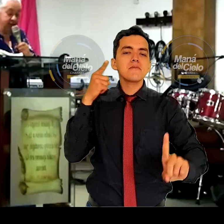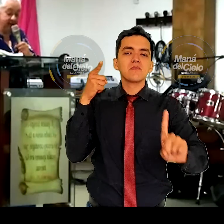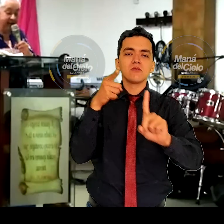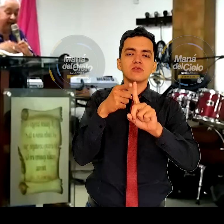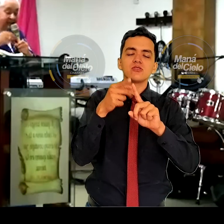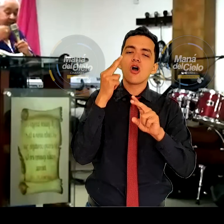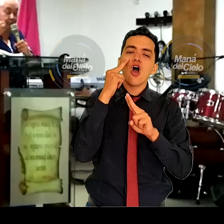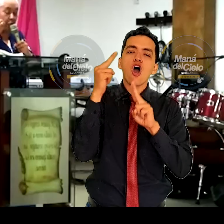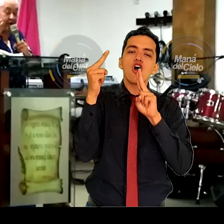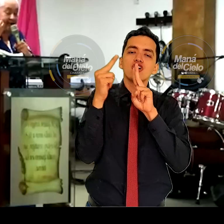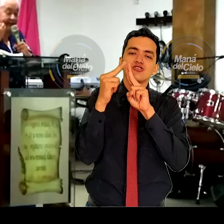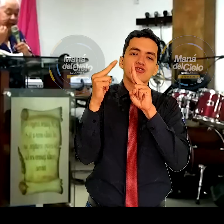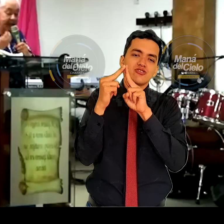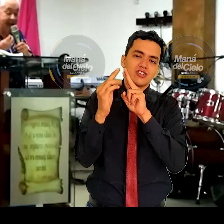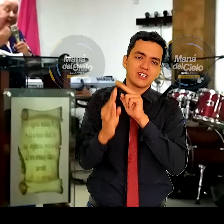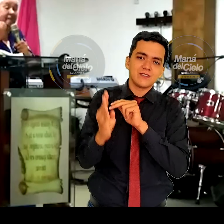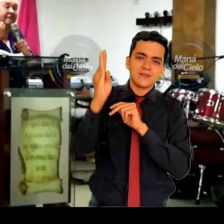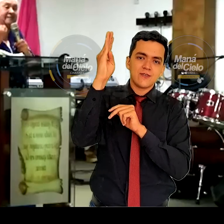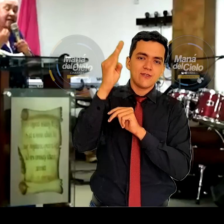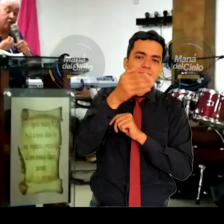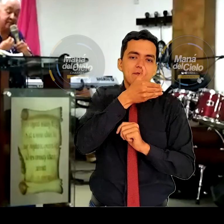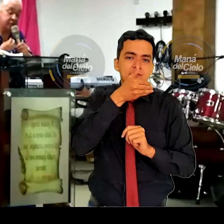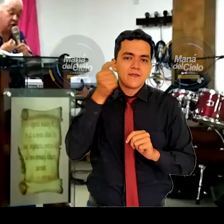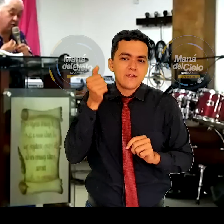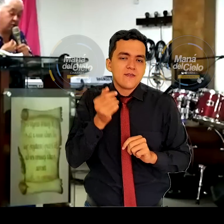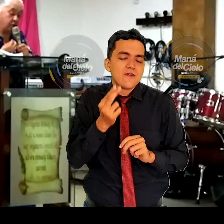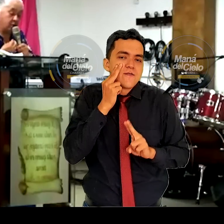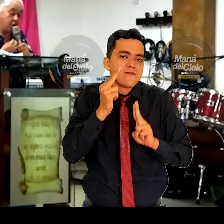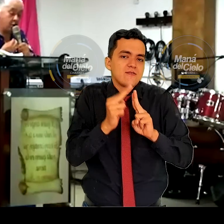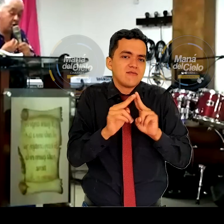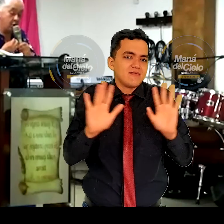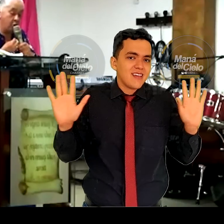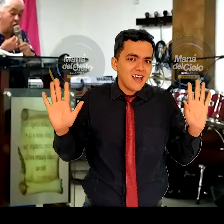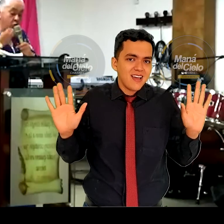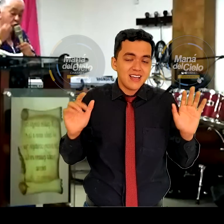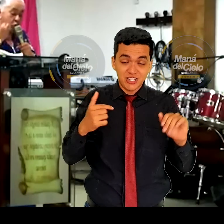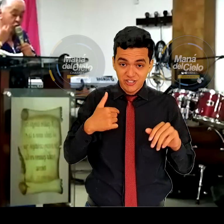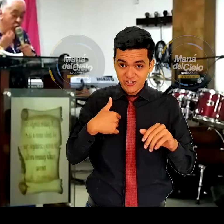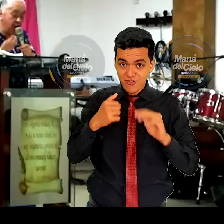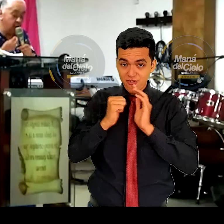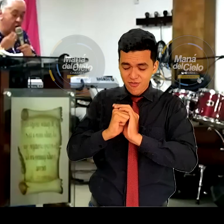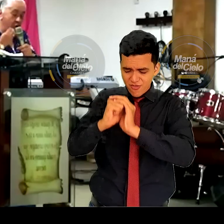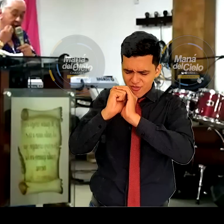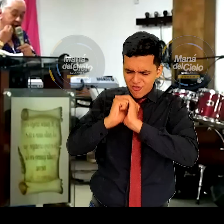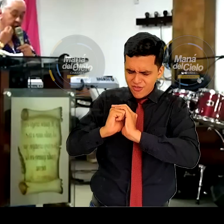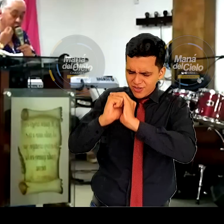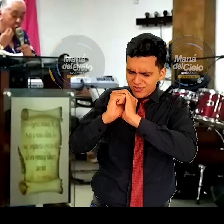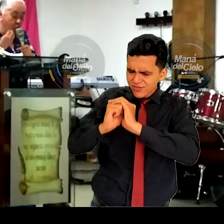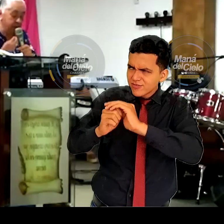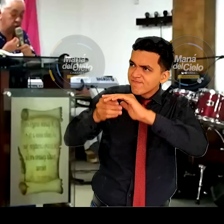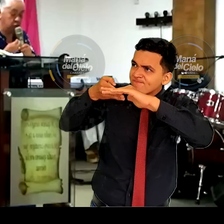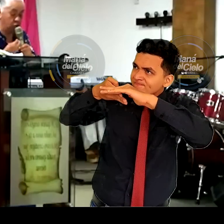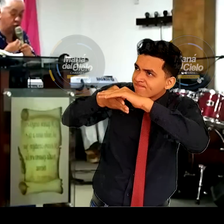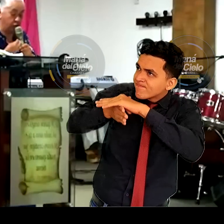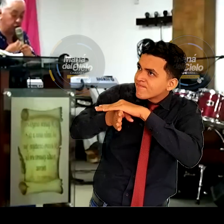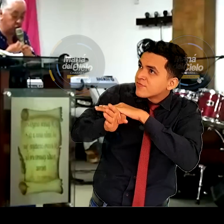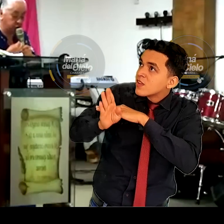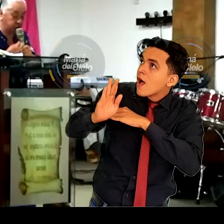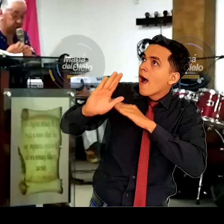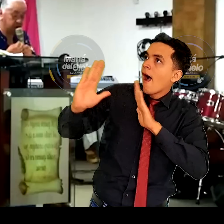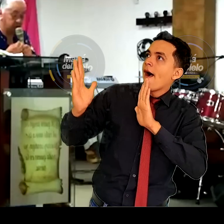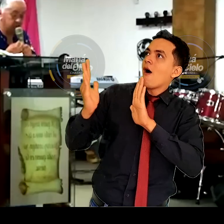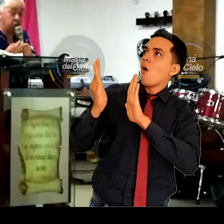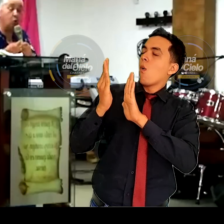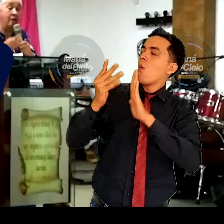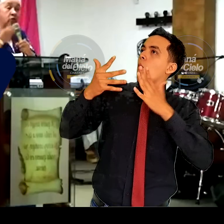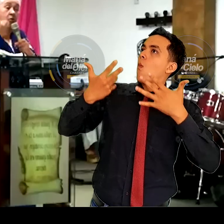O sea, el poder tener a través de la oración un nuevo encuentro con